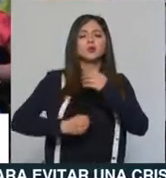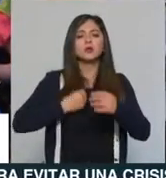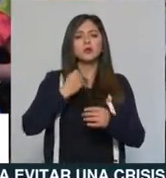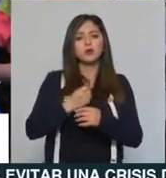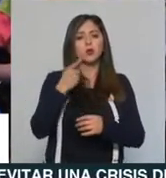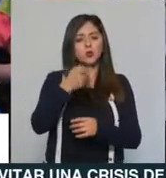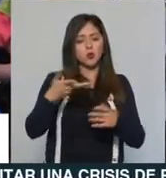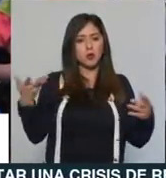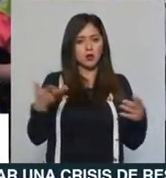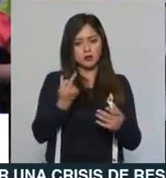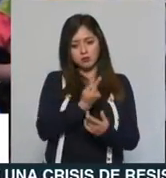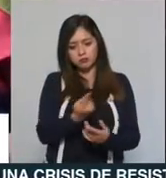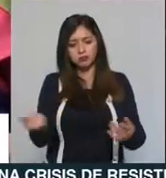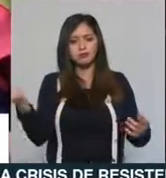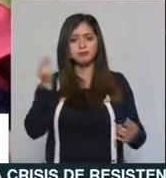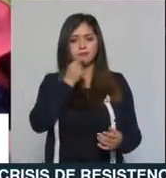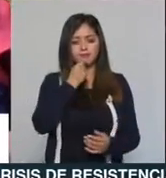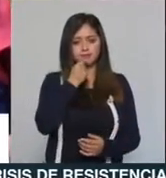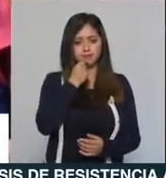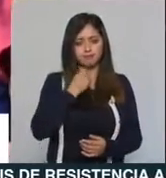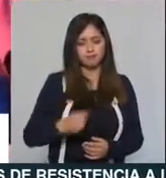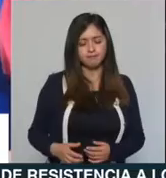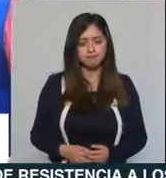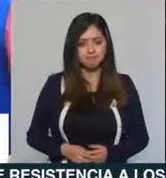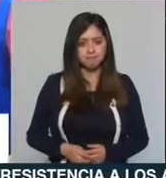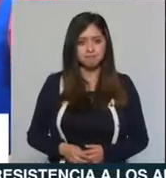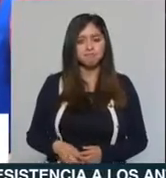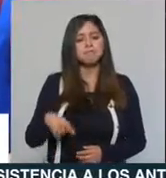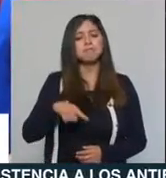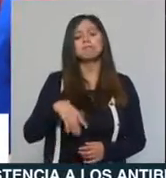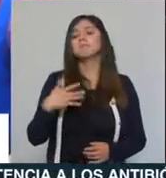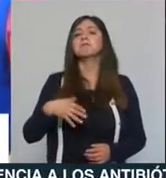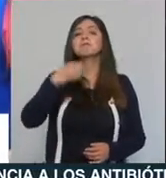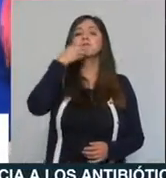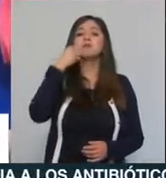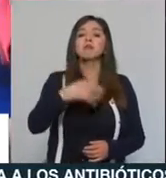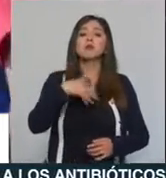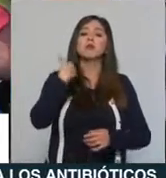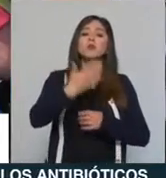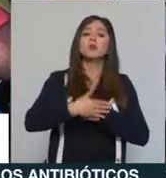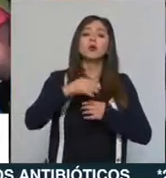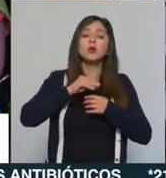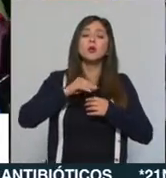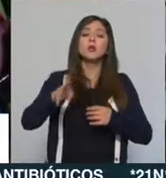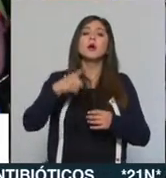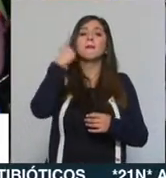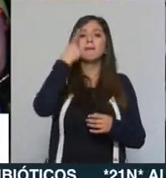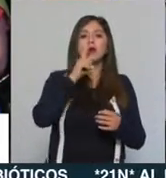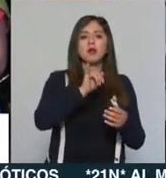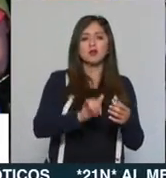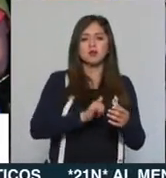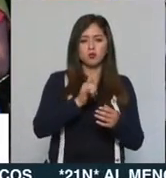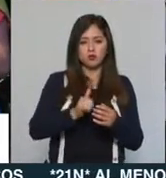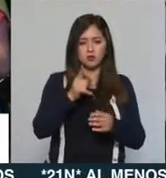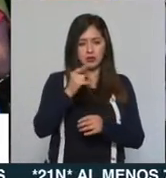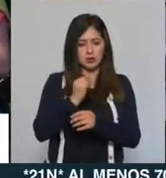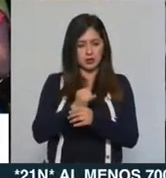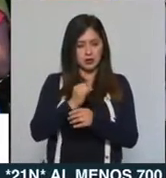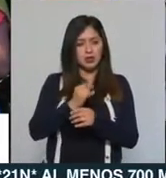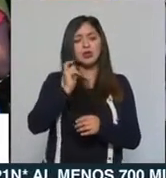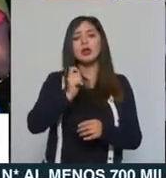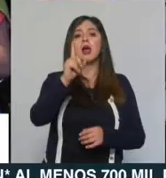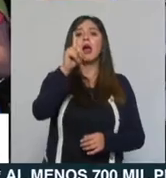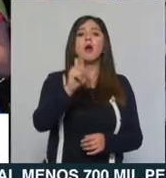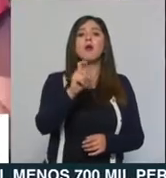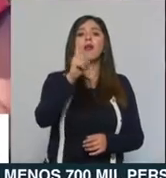todos los niños? Bueno, vienen cosas muy lindas. Vamos a estar generando contenido ahora para YouTube. de las canciones de Agüita de